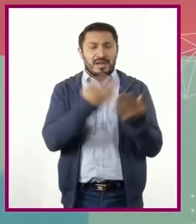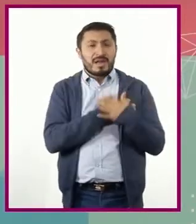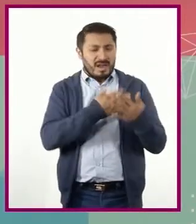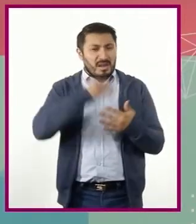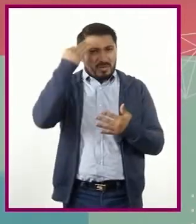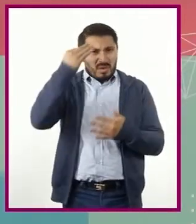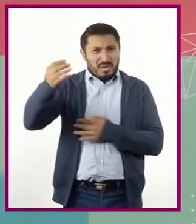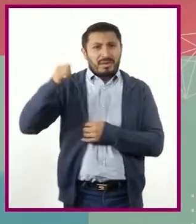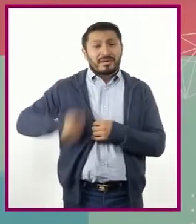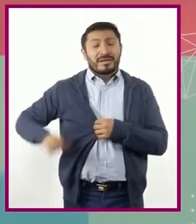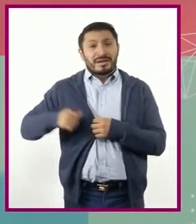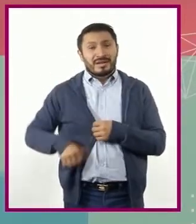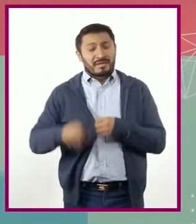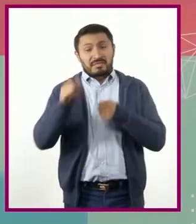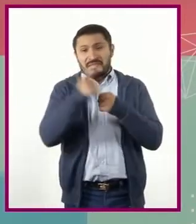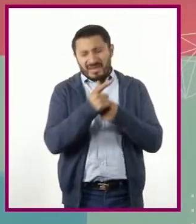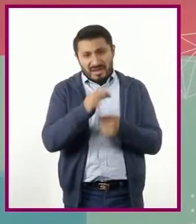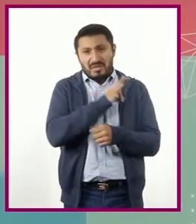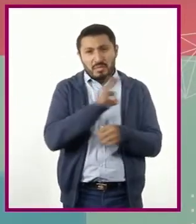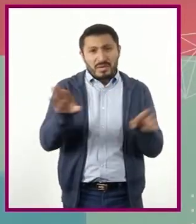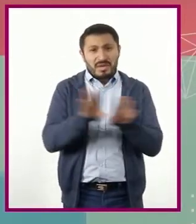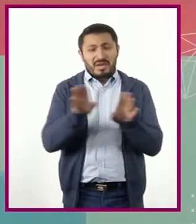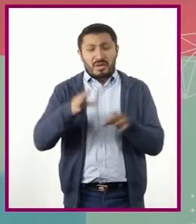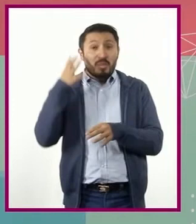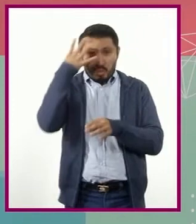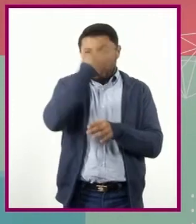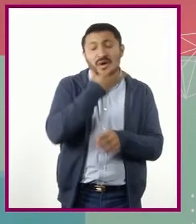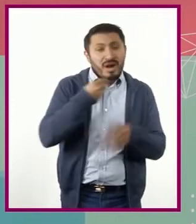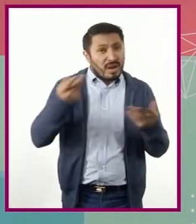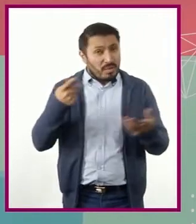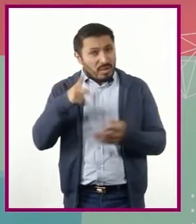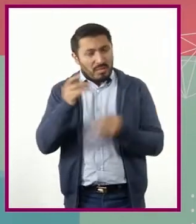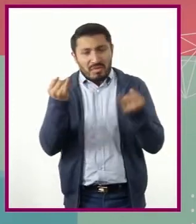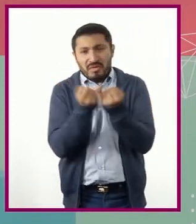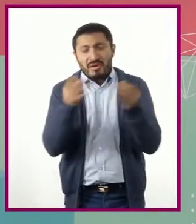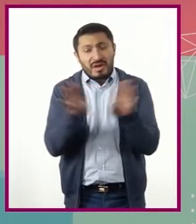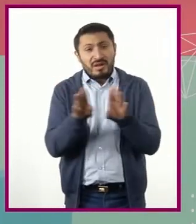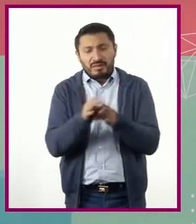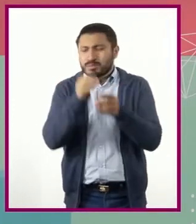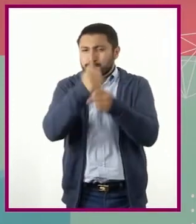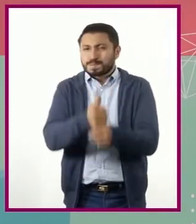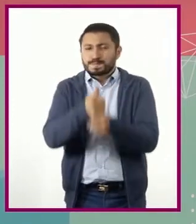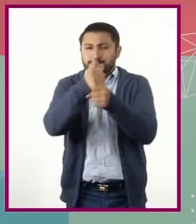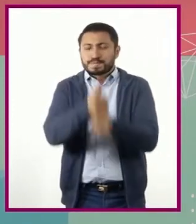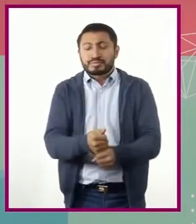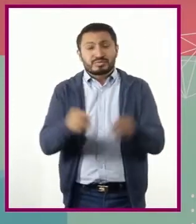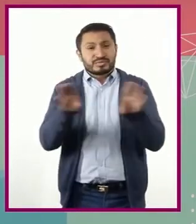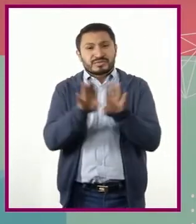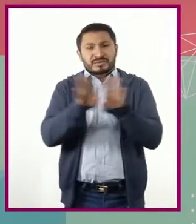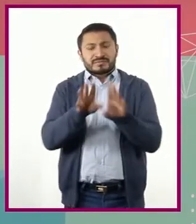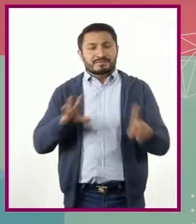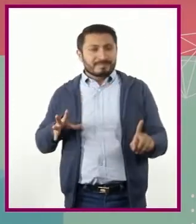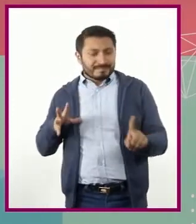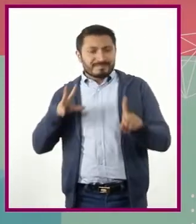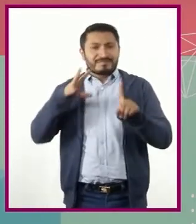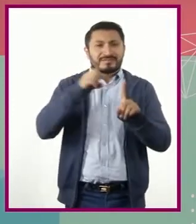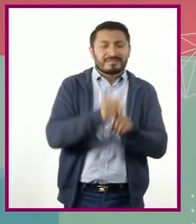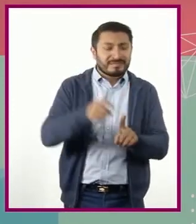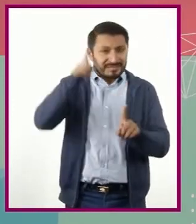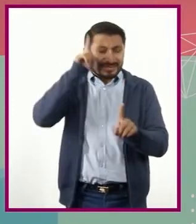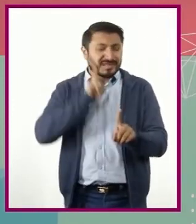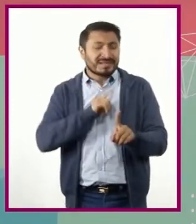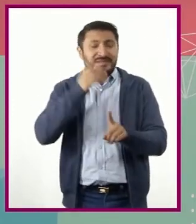época? Como algo que podía ser muy bello, pero también causar sufrimiento. ¿Cómo se conquistaba a una